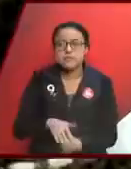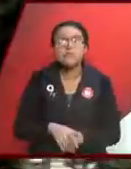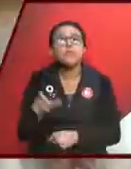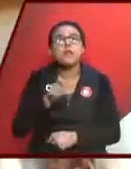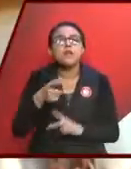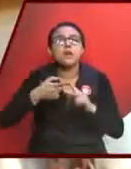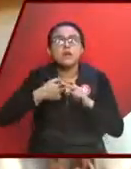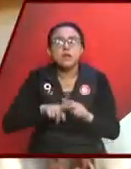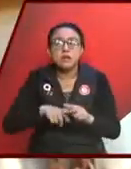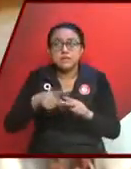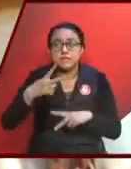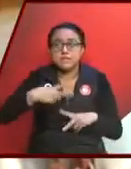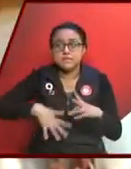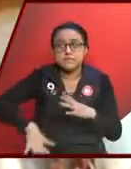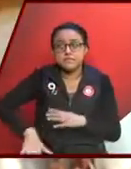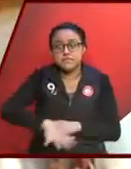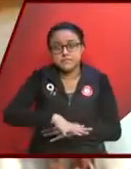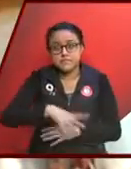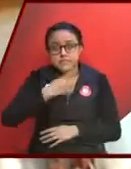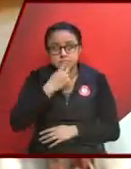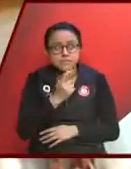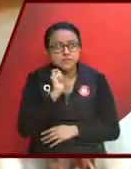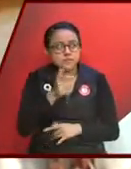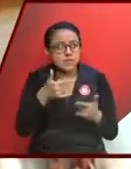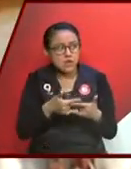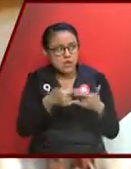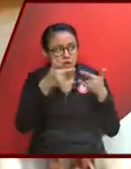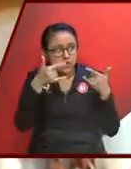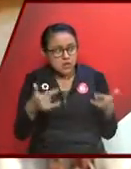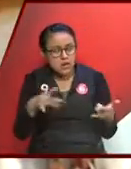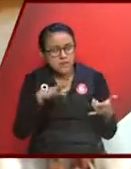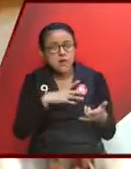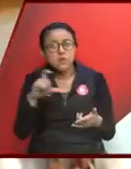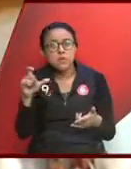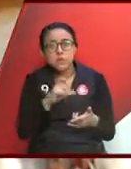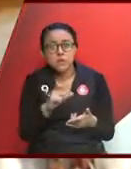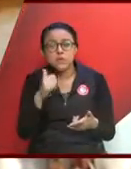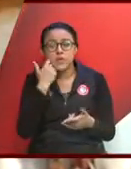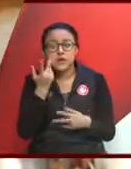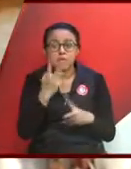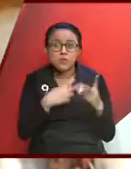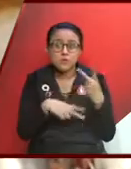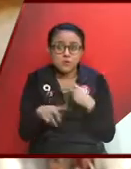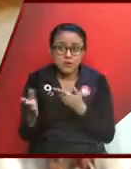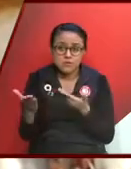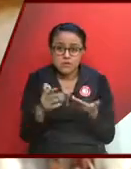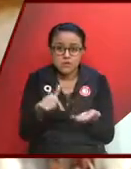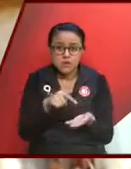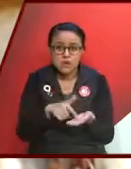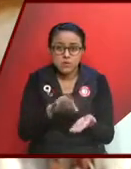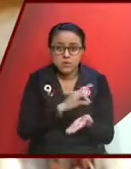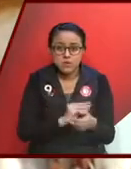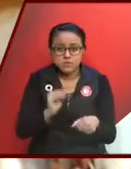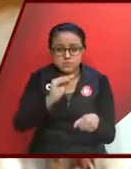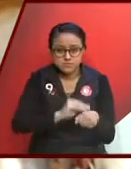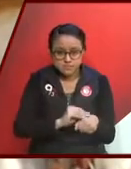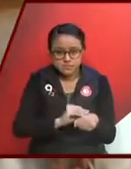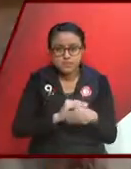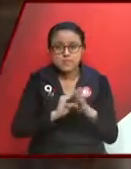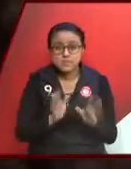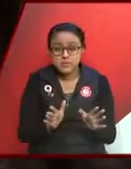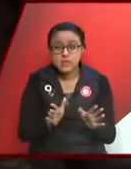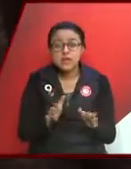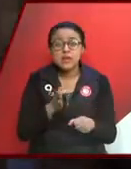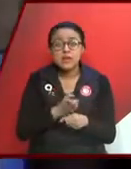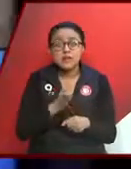lo fueron a pedir, cuenta la historia que cuando lo quisieron regresar a su lugar de origen, se